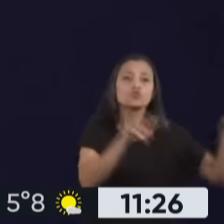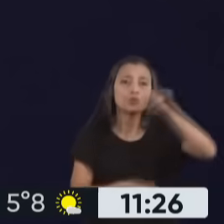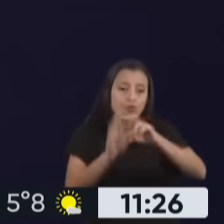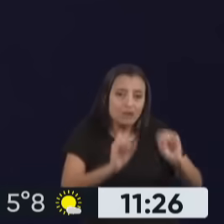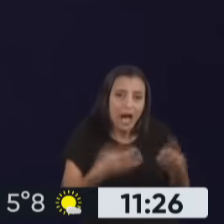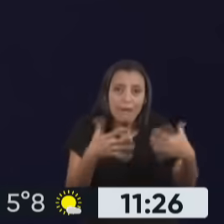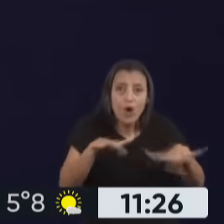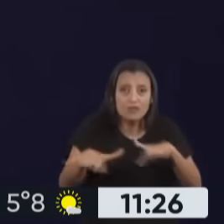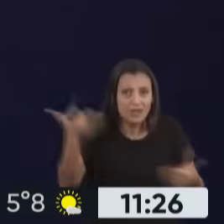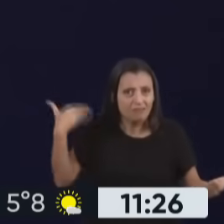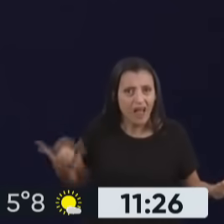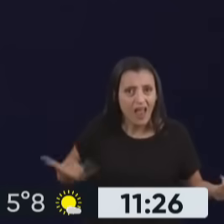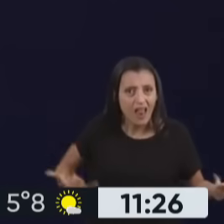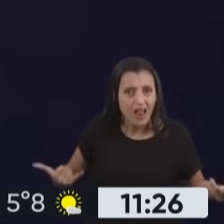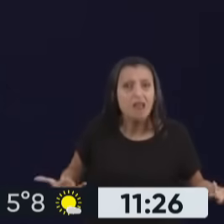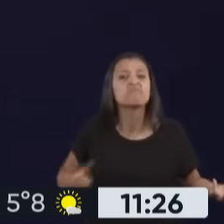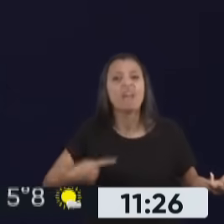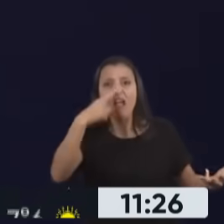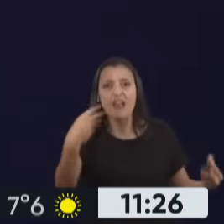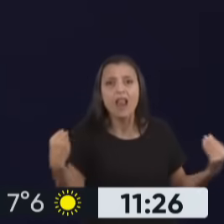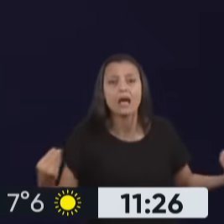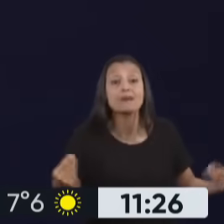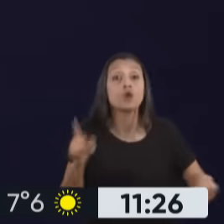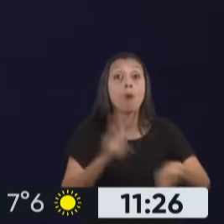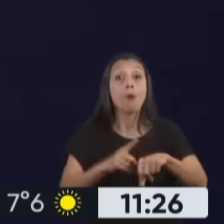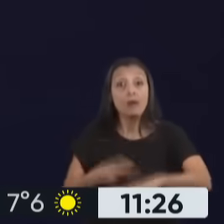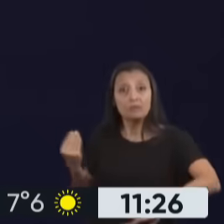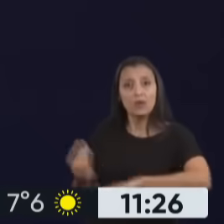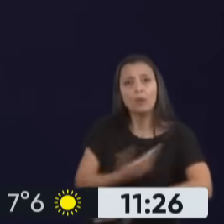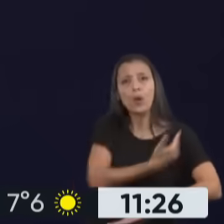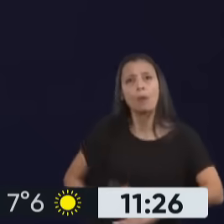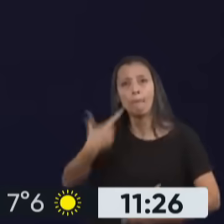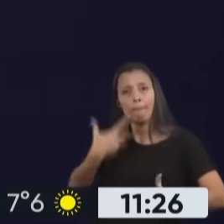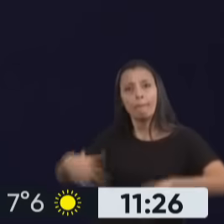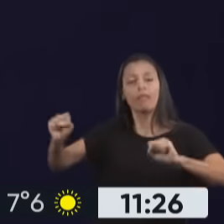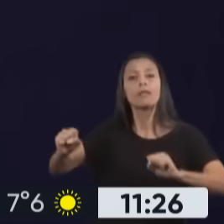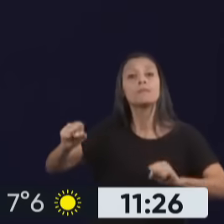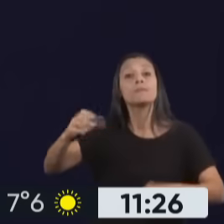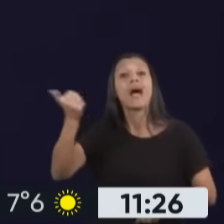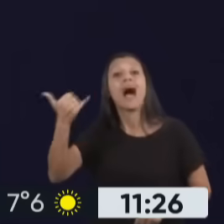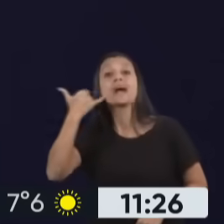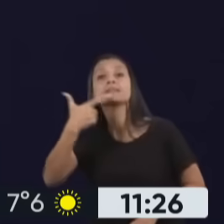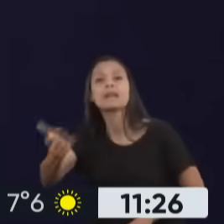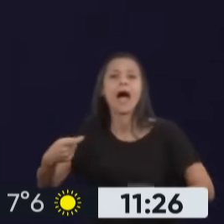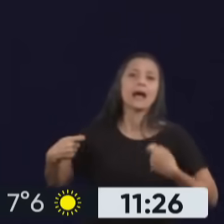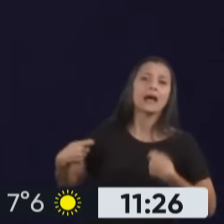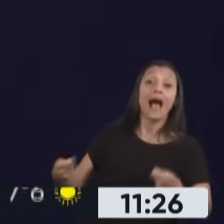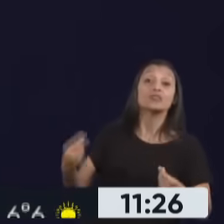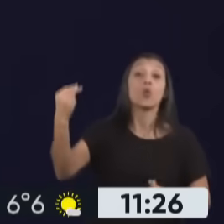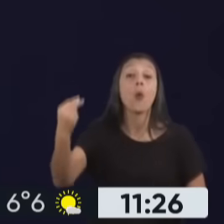no faltaron. Al asumir este gobierno se encontró en AISA un gasto total de la gestión anterior